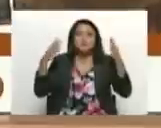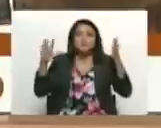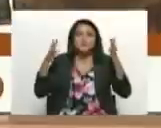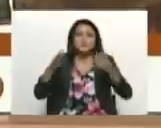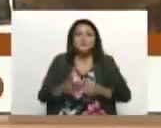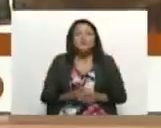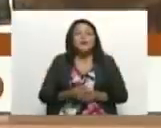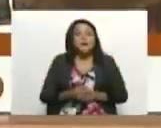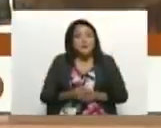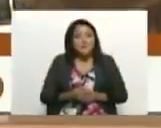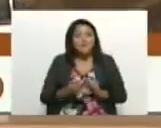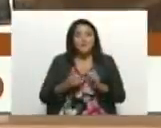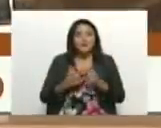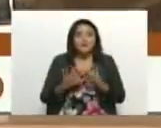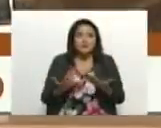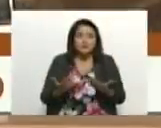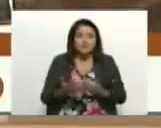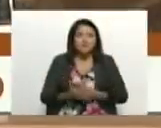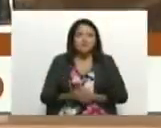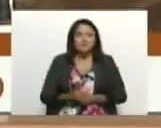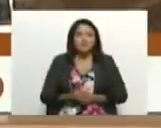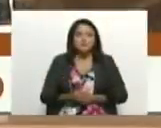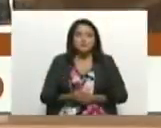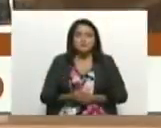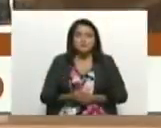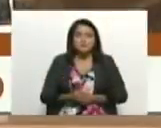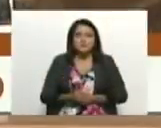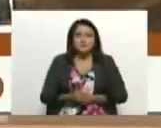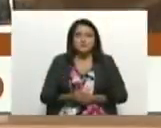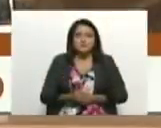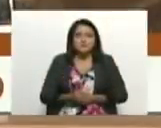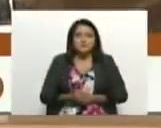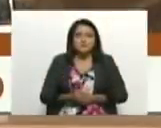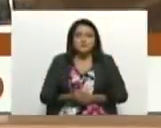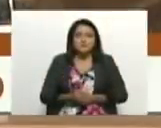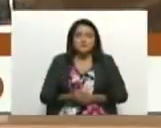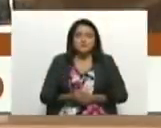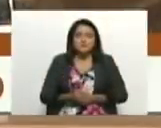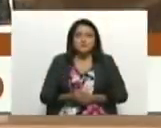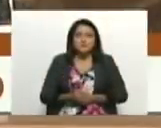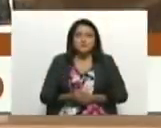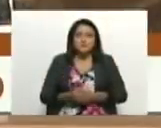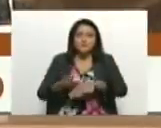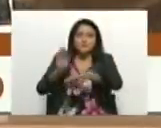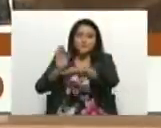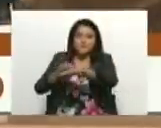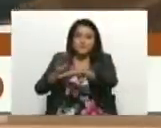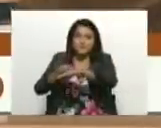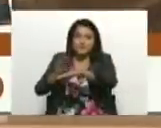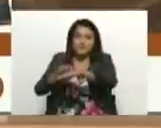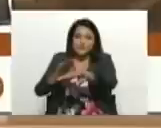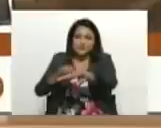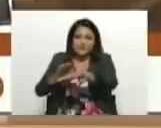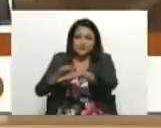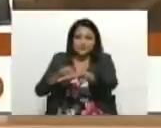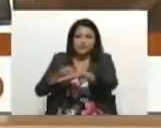Entonces, nuestra solicitud es a que en esta tan nutrida